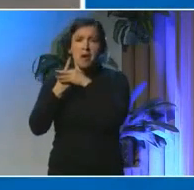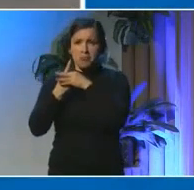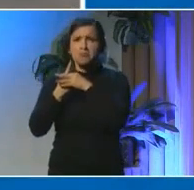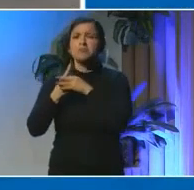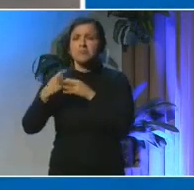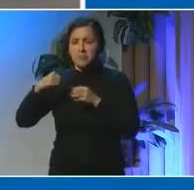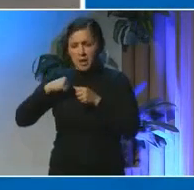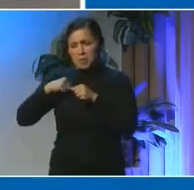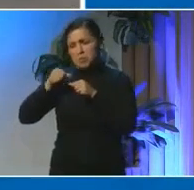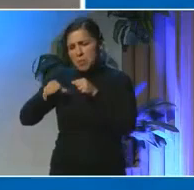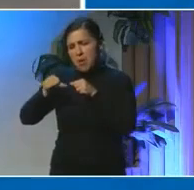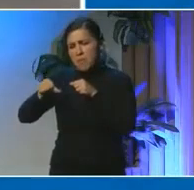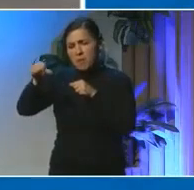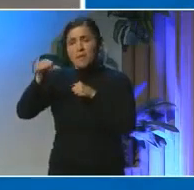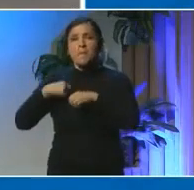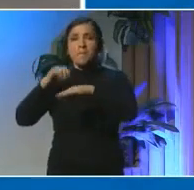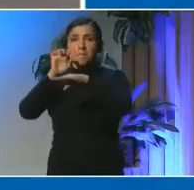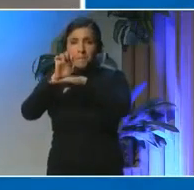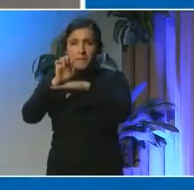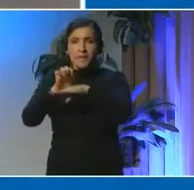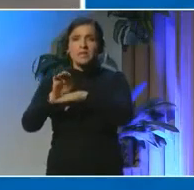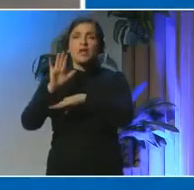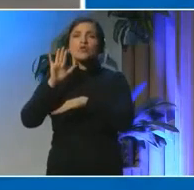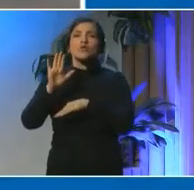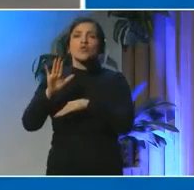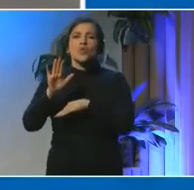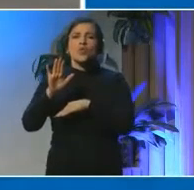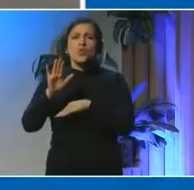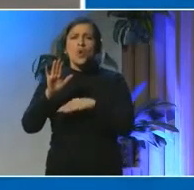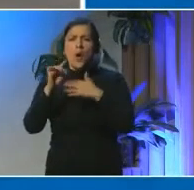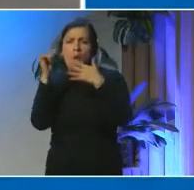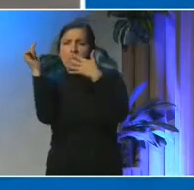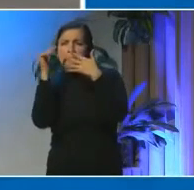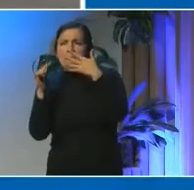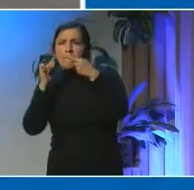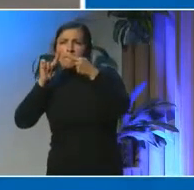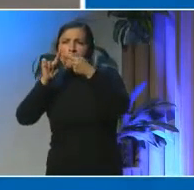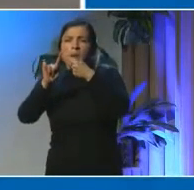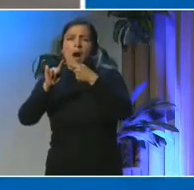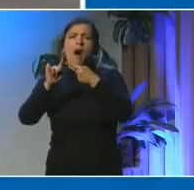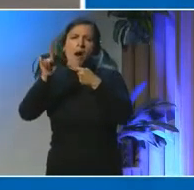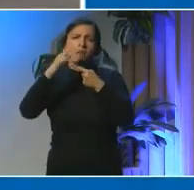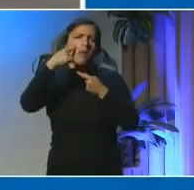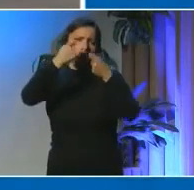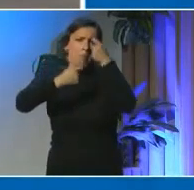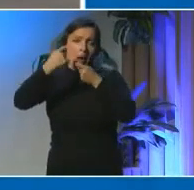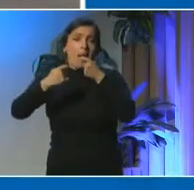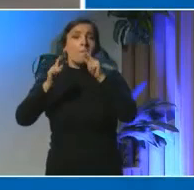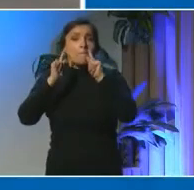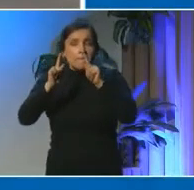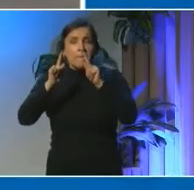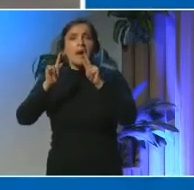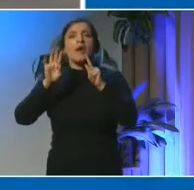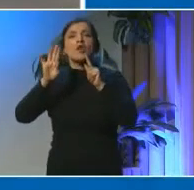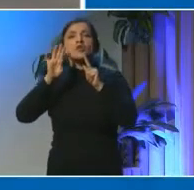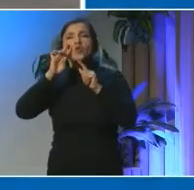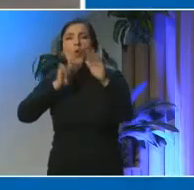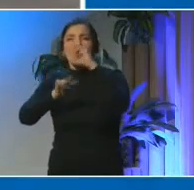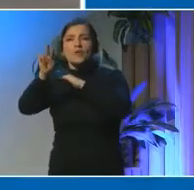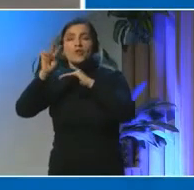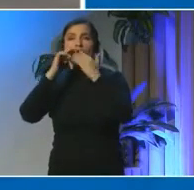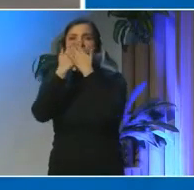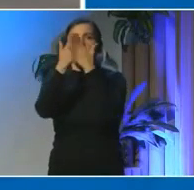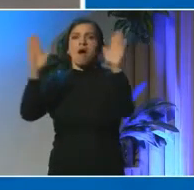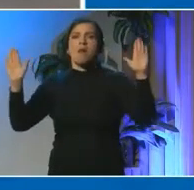razón de ser una empresa que tiene unos objetivos financieros También tenemos una visión más amplia y trabajamos entre tres